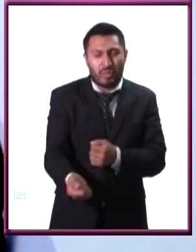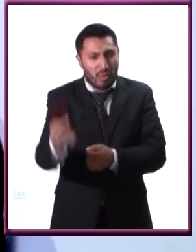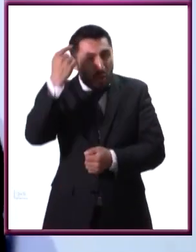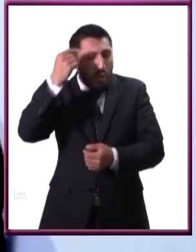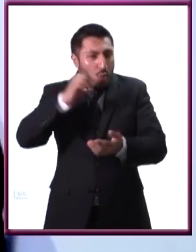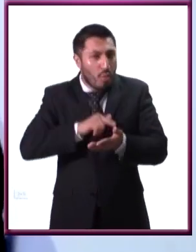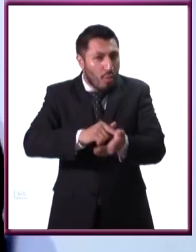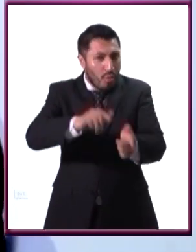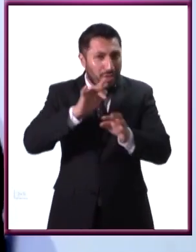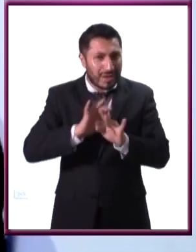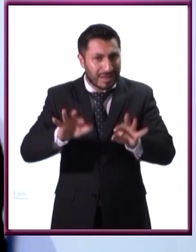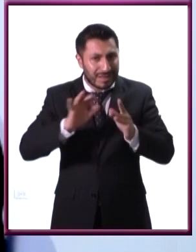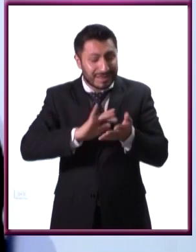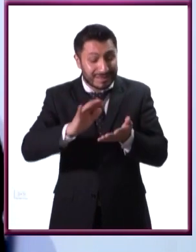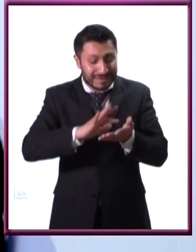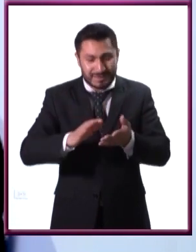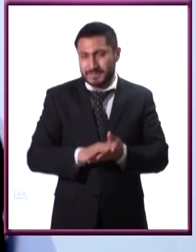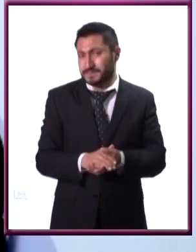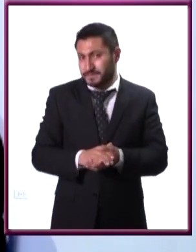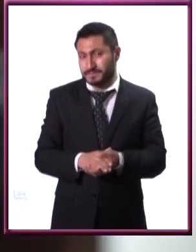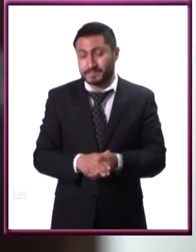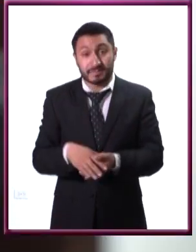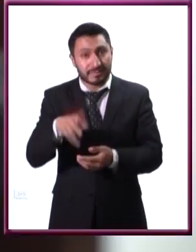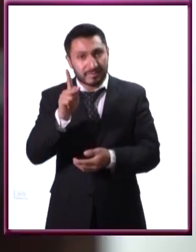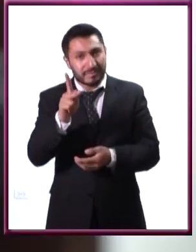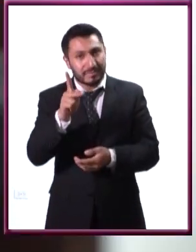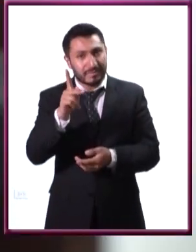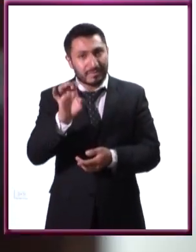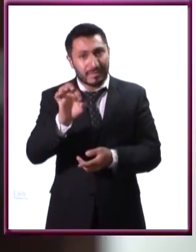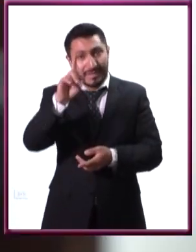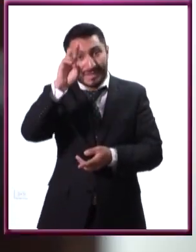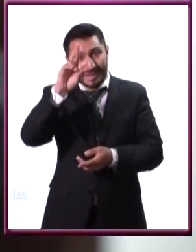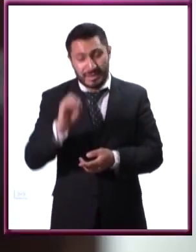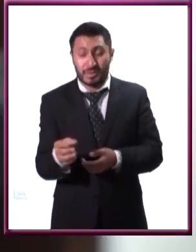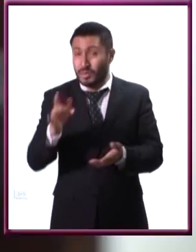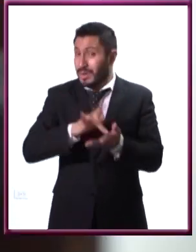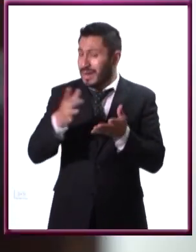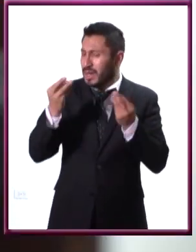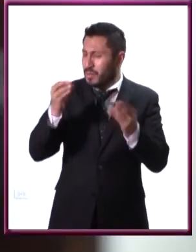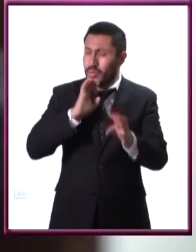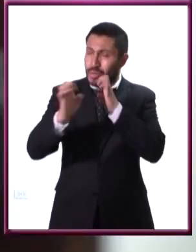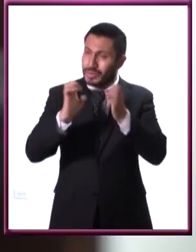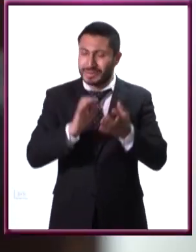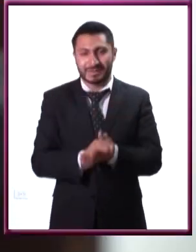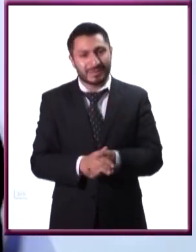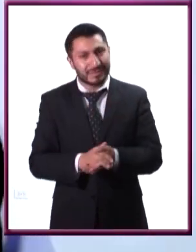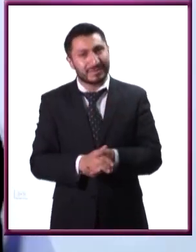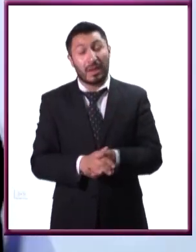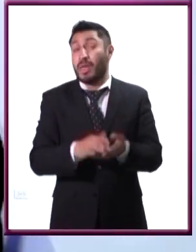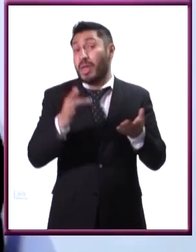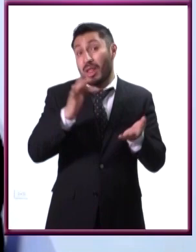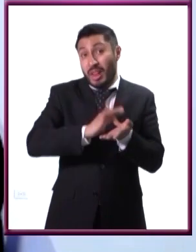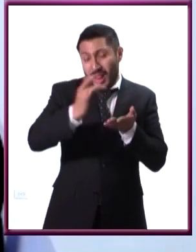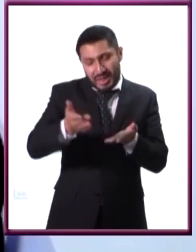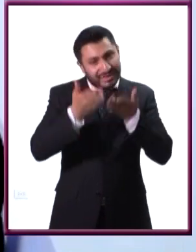y nutra tu cerebro con cualquier cosa que llegue a tus manos. Pedro, te agradezco mucho esta entrevista. Pues te